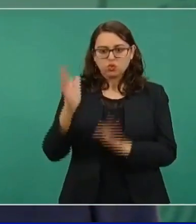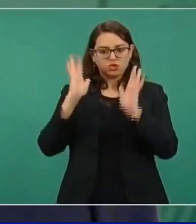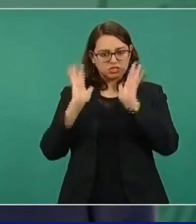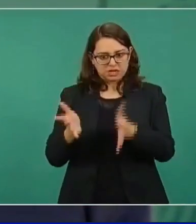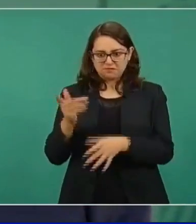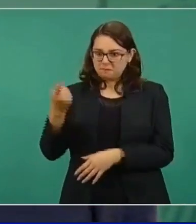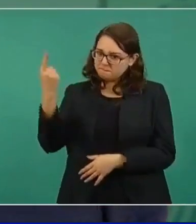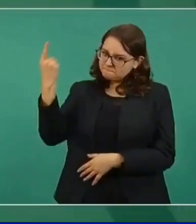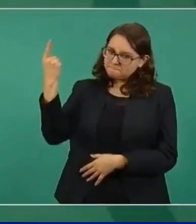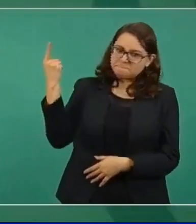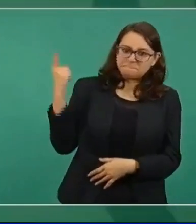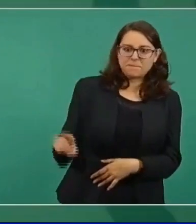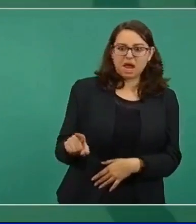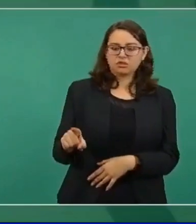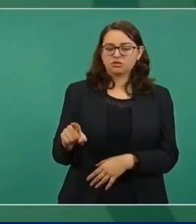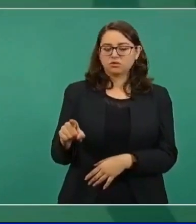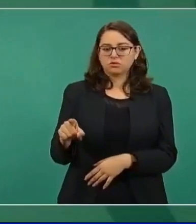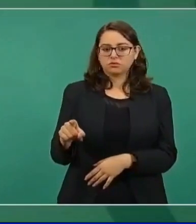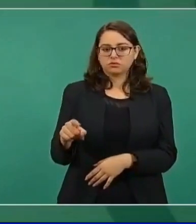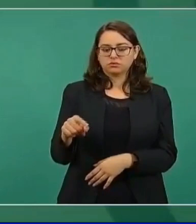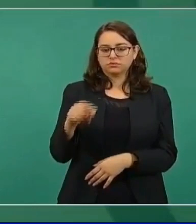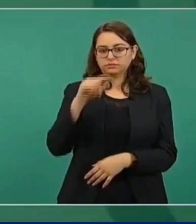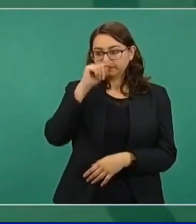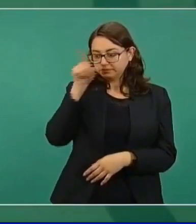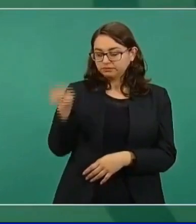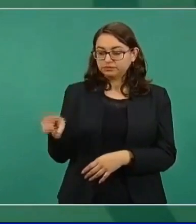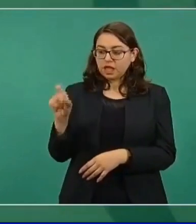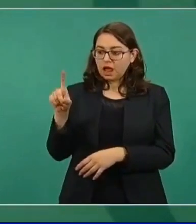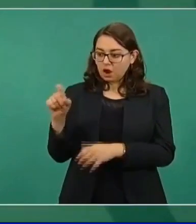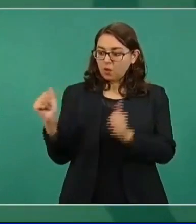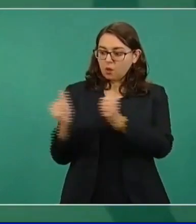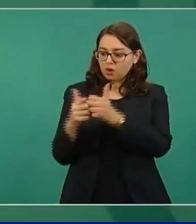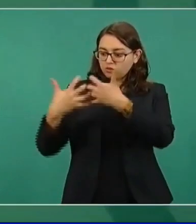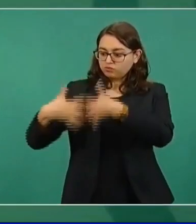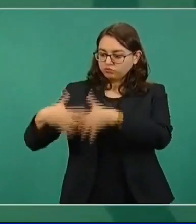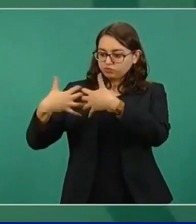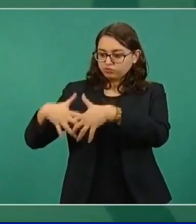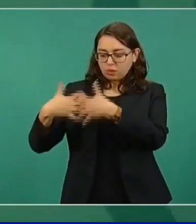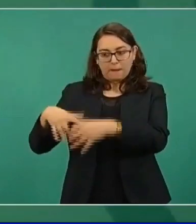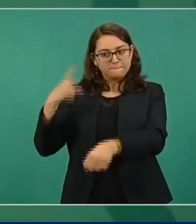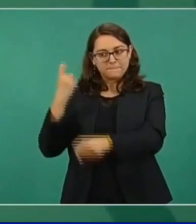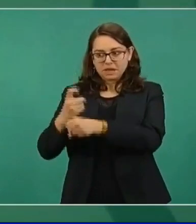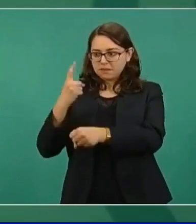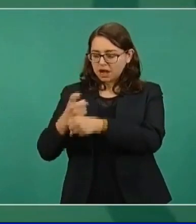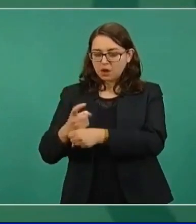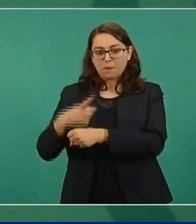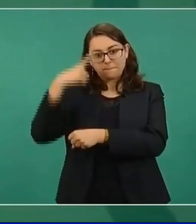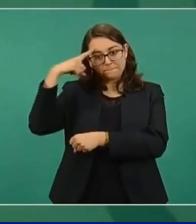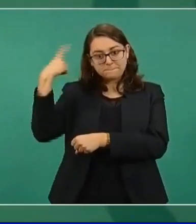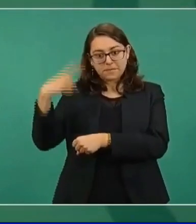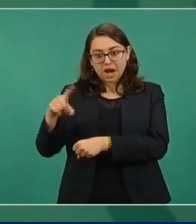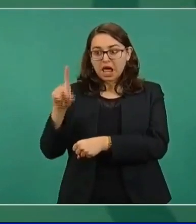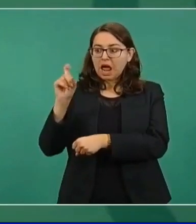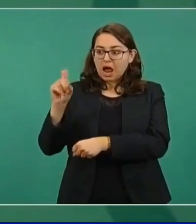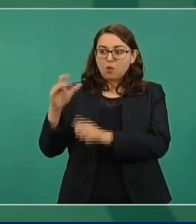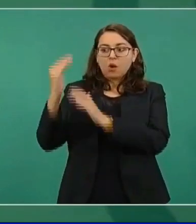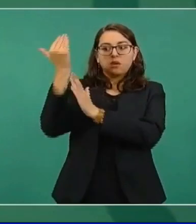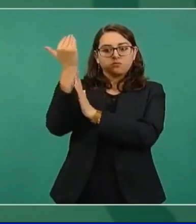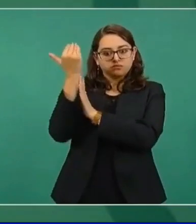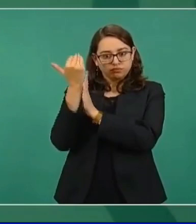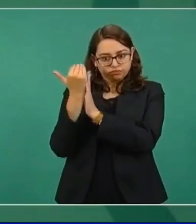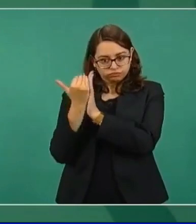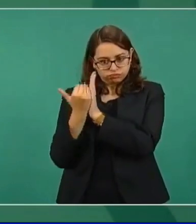para que tengan preferencia las hidroeléctricas y puedan ser despachadas